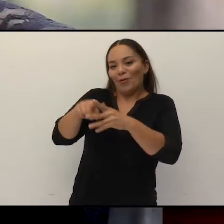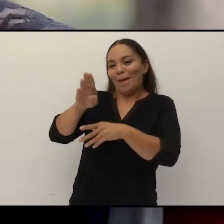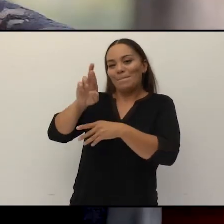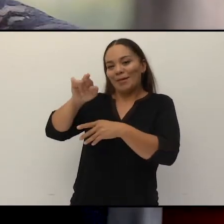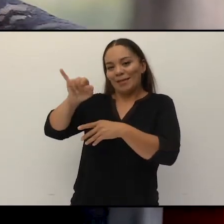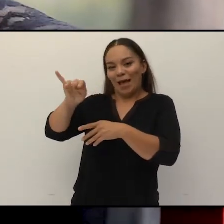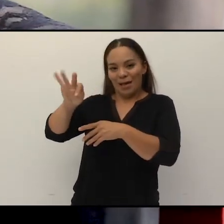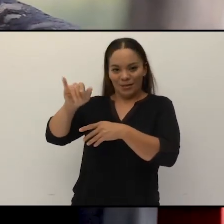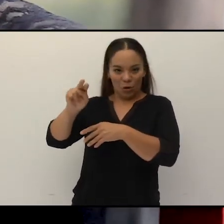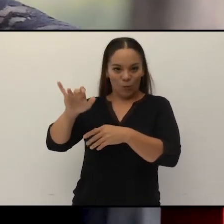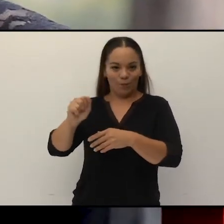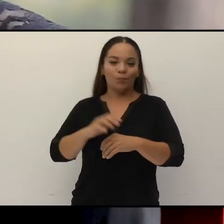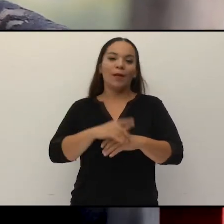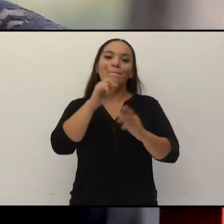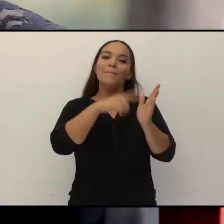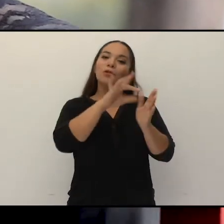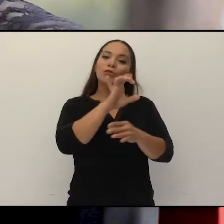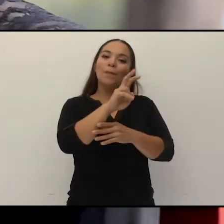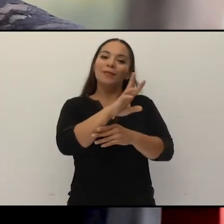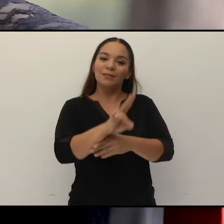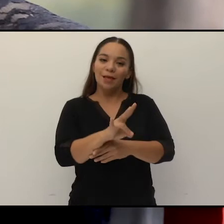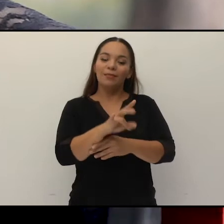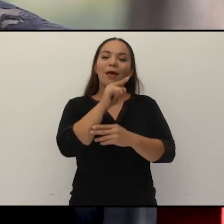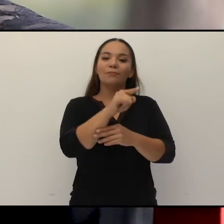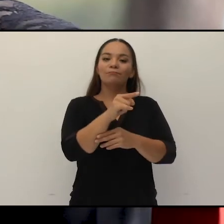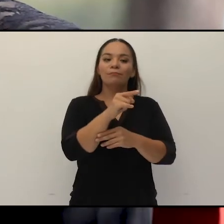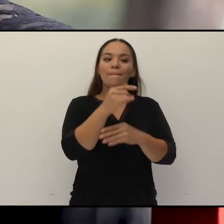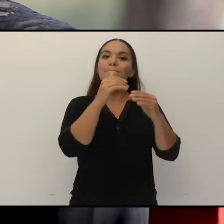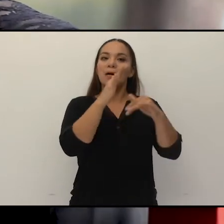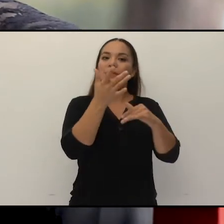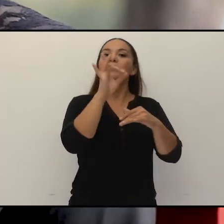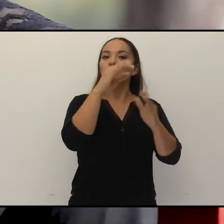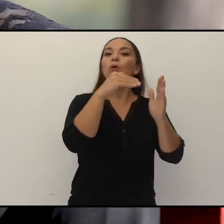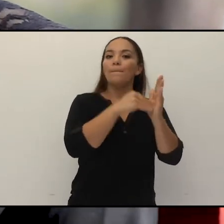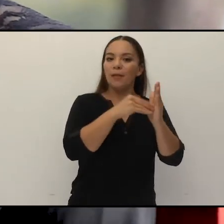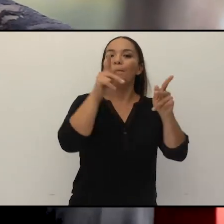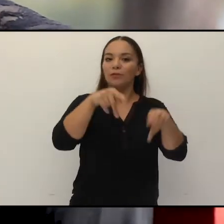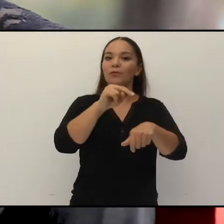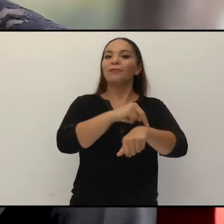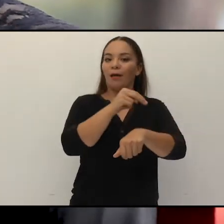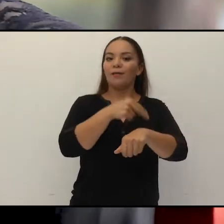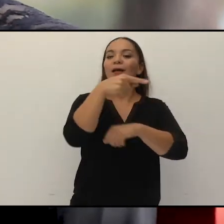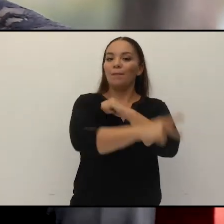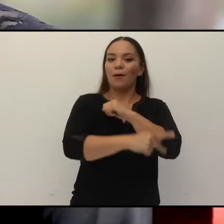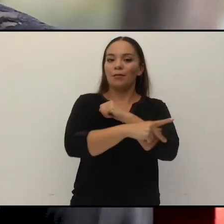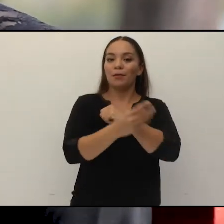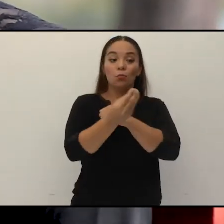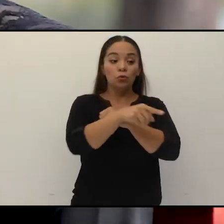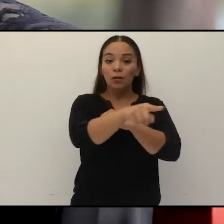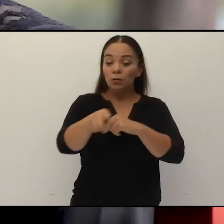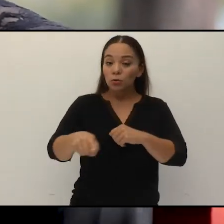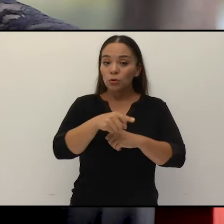británico. En el censo de 1927 se cuentan a 18.000, más de 18.000 negros en el país, y muchos de